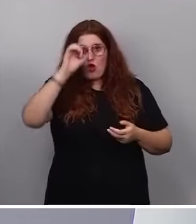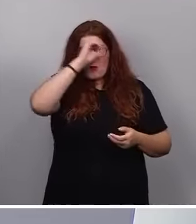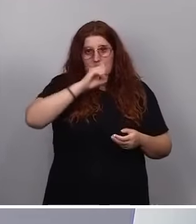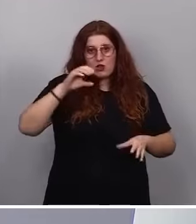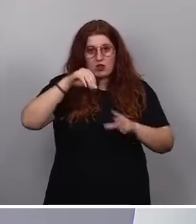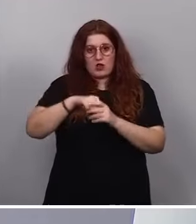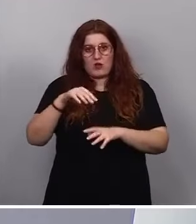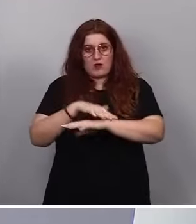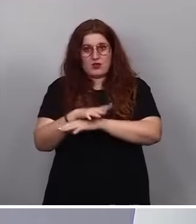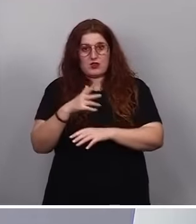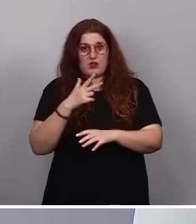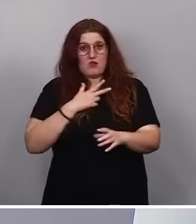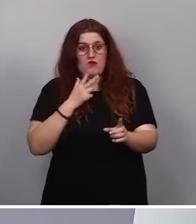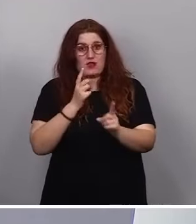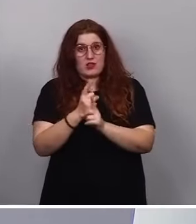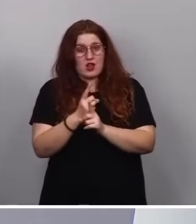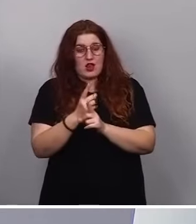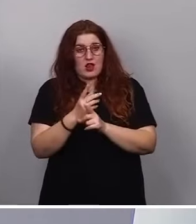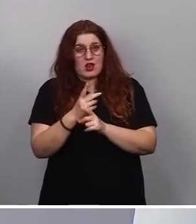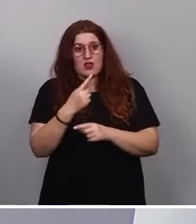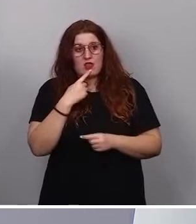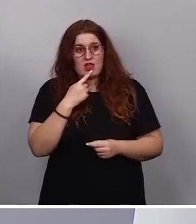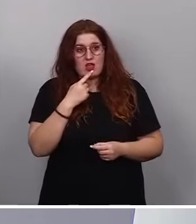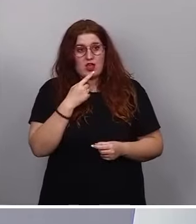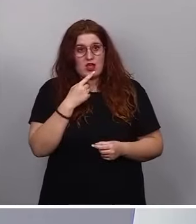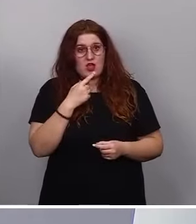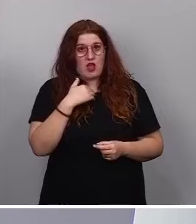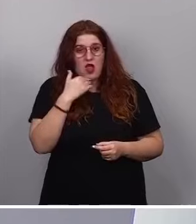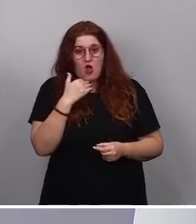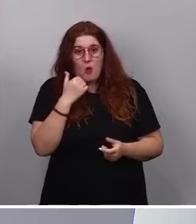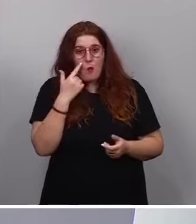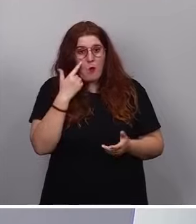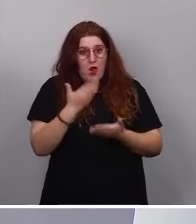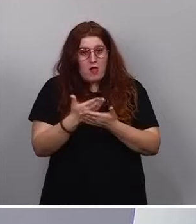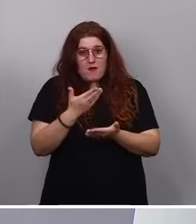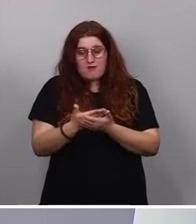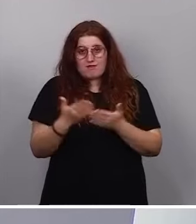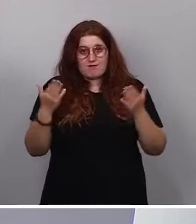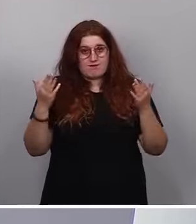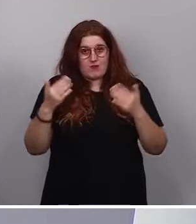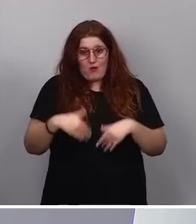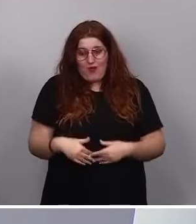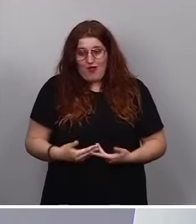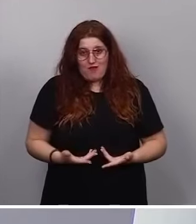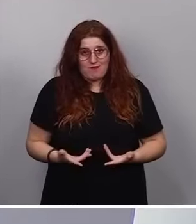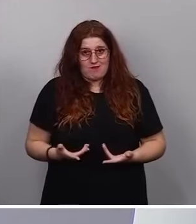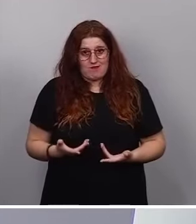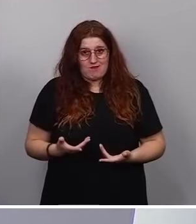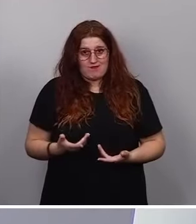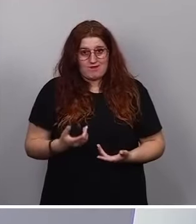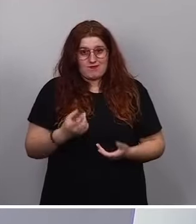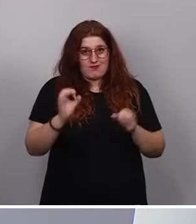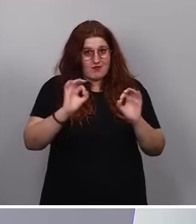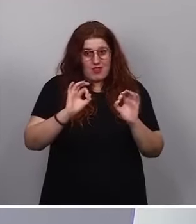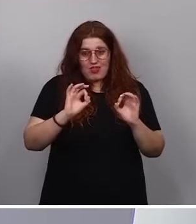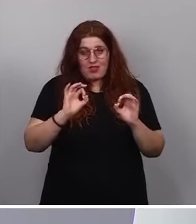ministro fiscal que ponga de manifiesto lo que ya se ha venido diciendo durante los últimos meses, y es que no hay absolutamente nada. Y